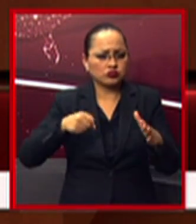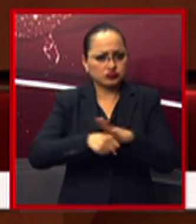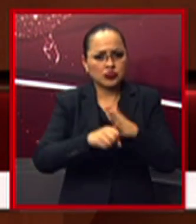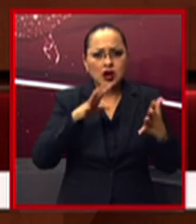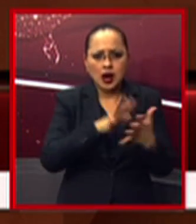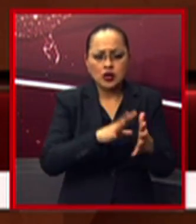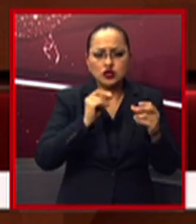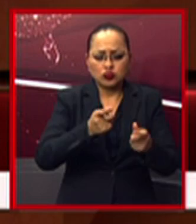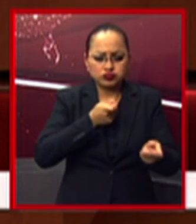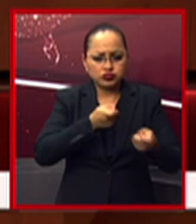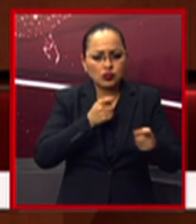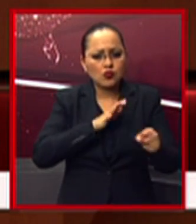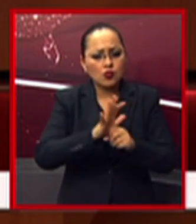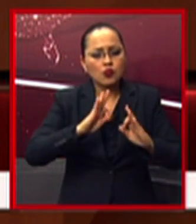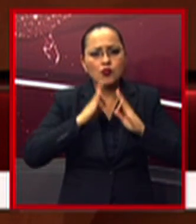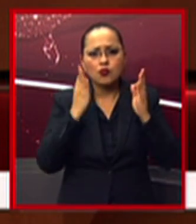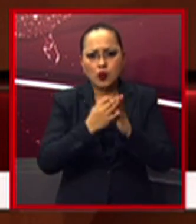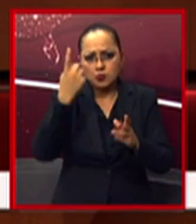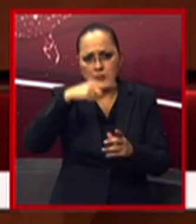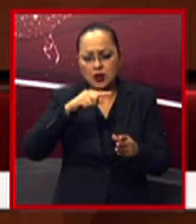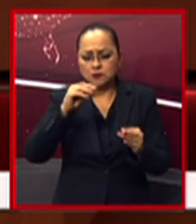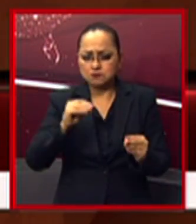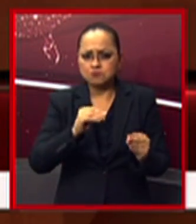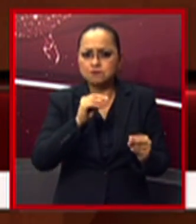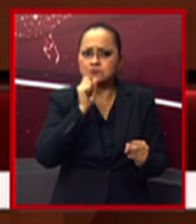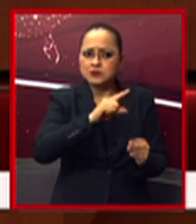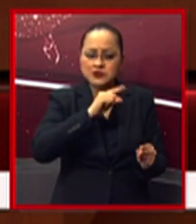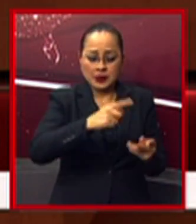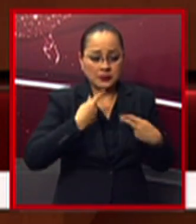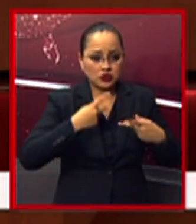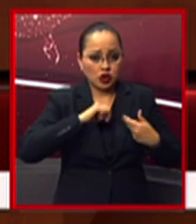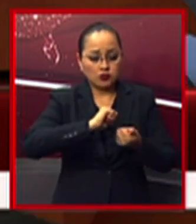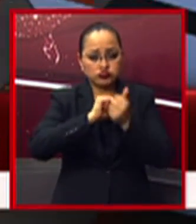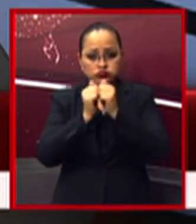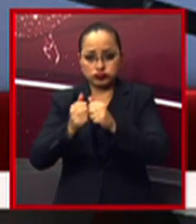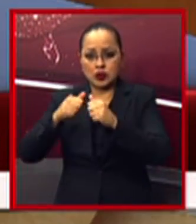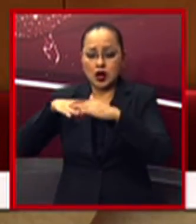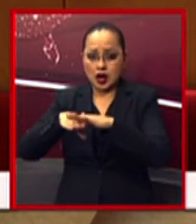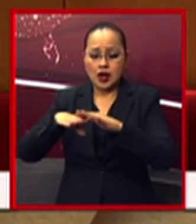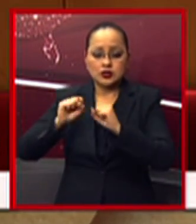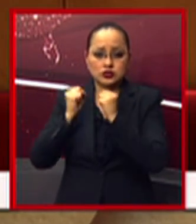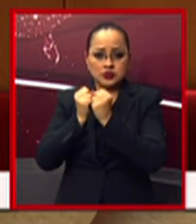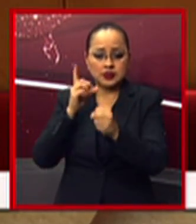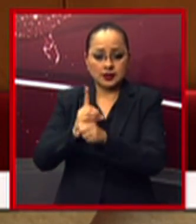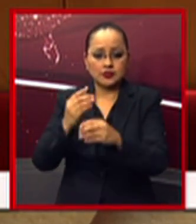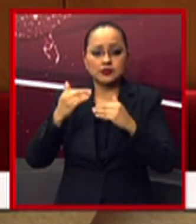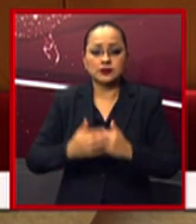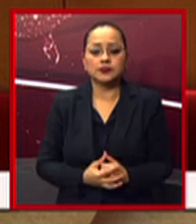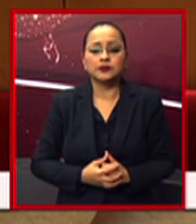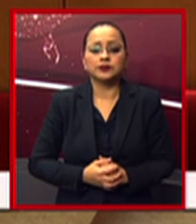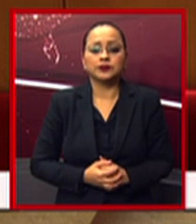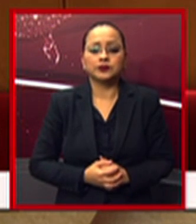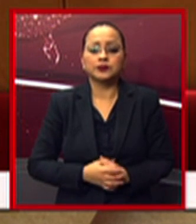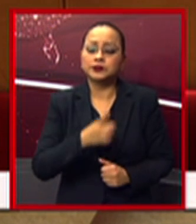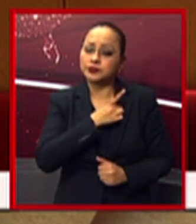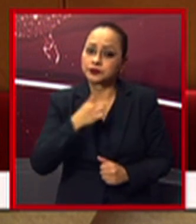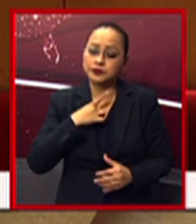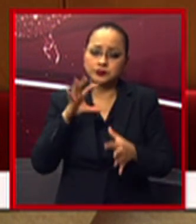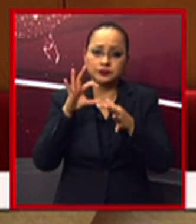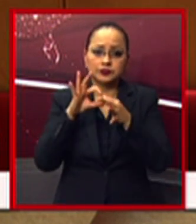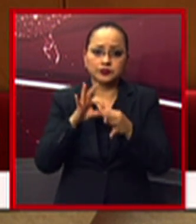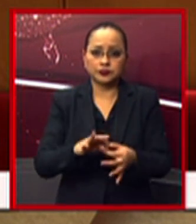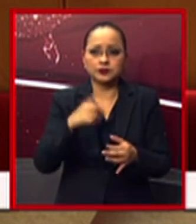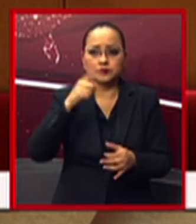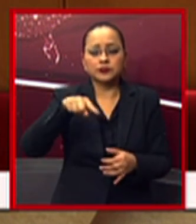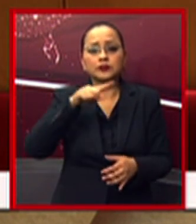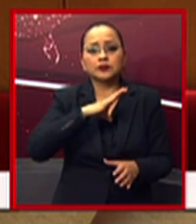y regular los medios para lograr la reinserción social. Que habrá de coadyuvar a